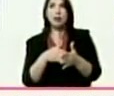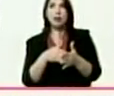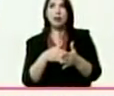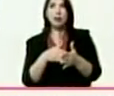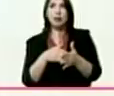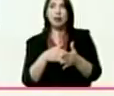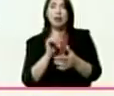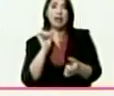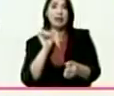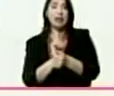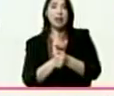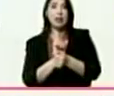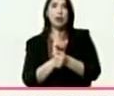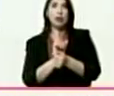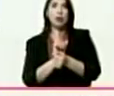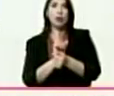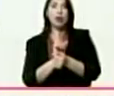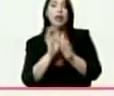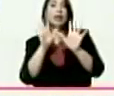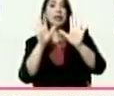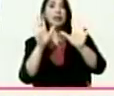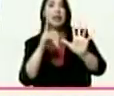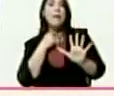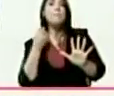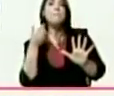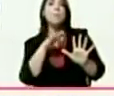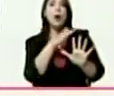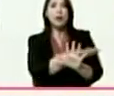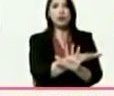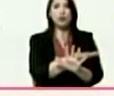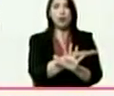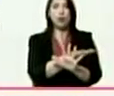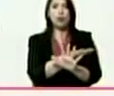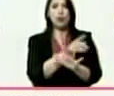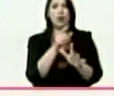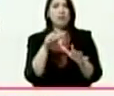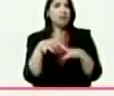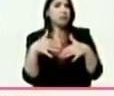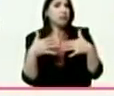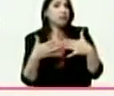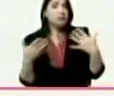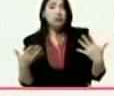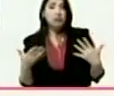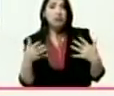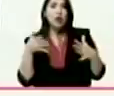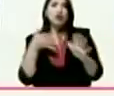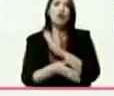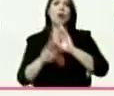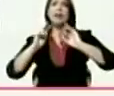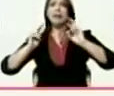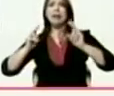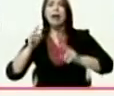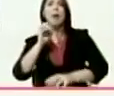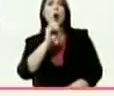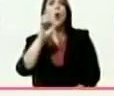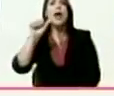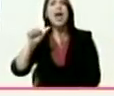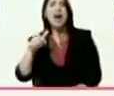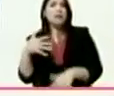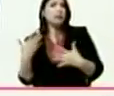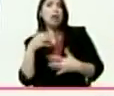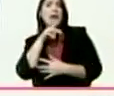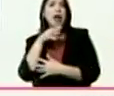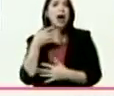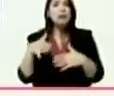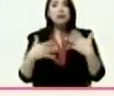2000 detenidos, corrijo, 10 asesinados. ¿Qué hubo sobre ese tema en la OEA? ¿Qué hablaron? ¿Qué dijeron?